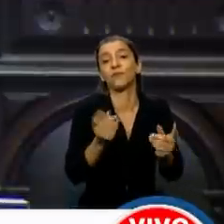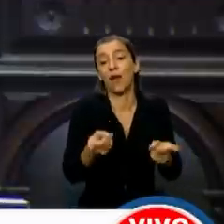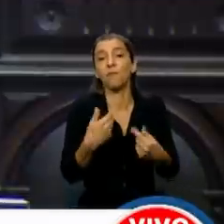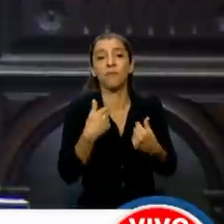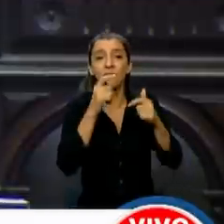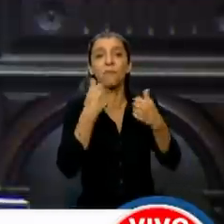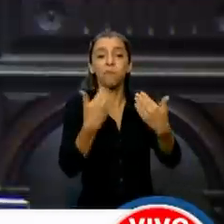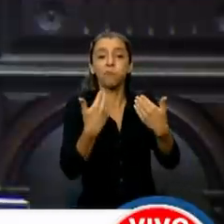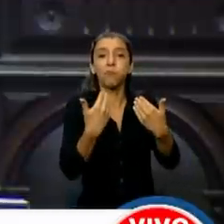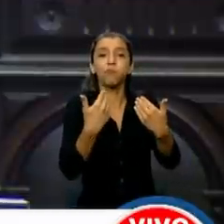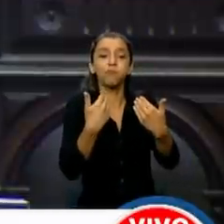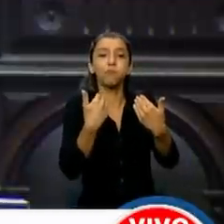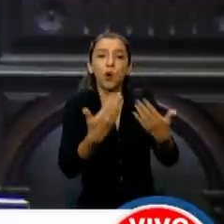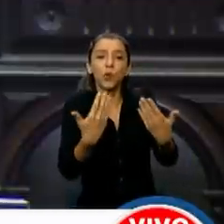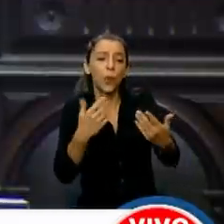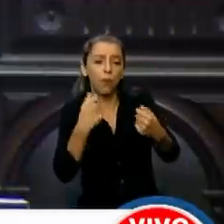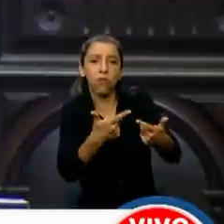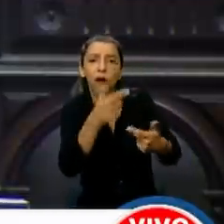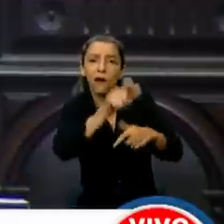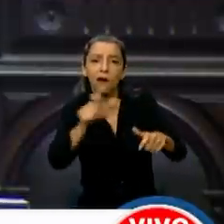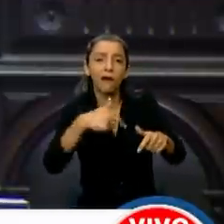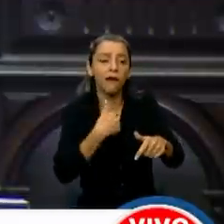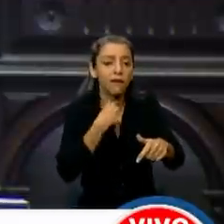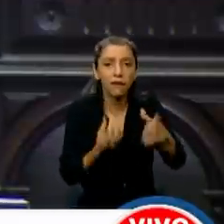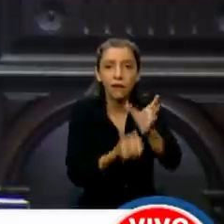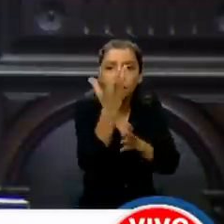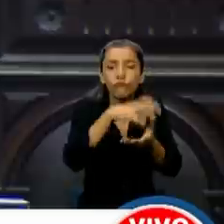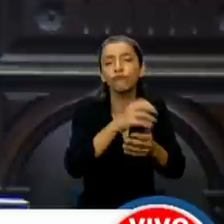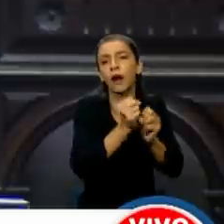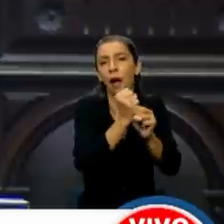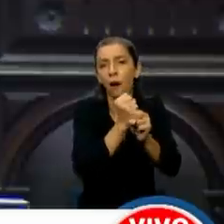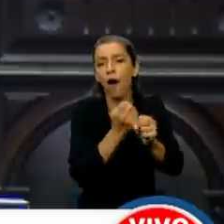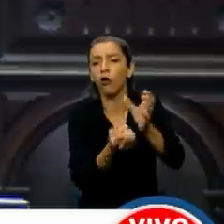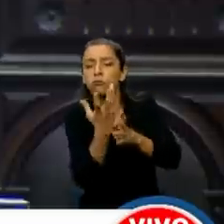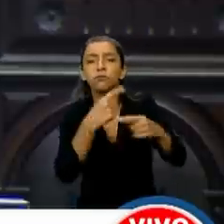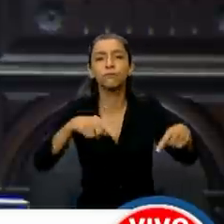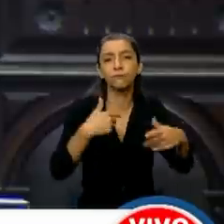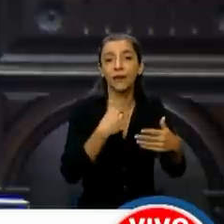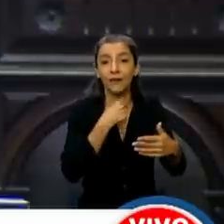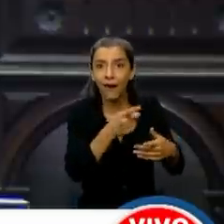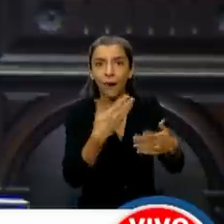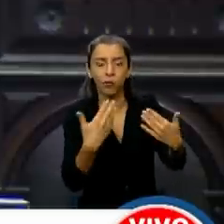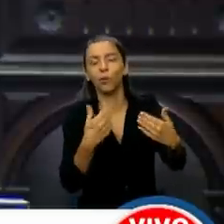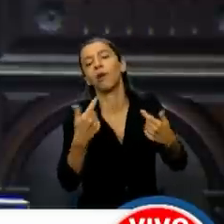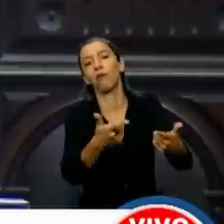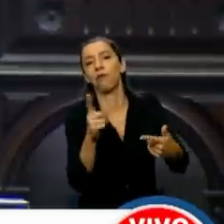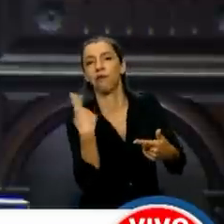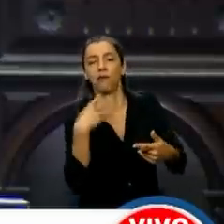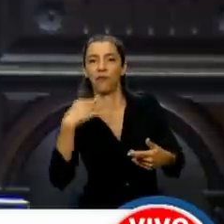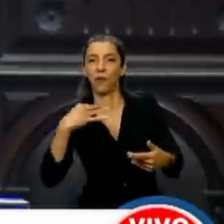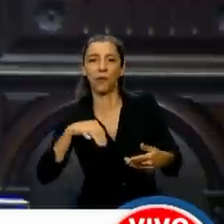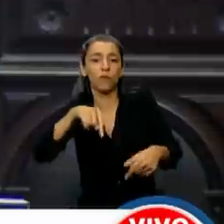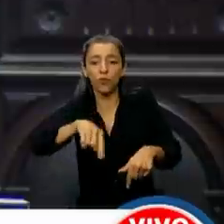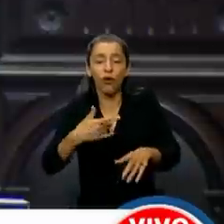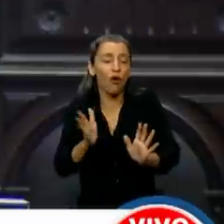para todas las empresas que quieren generar nuevas fuentes de trabajo qué es lo que hoy está faltando en la argentina que hace de a más